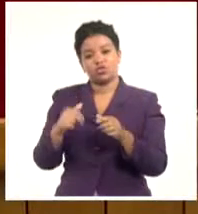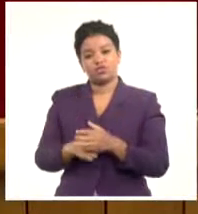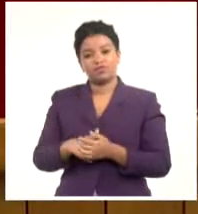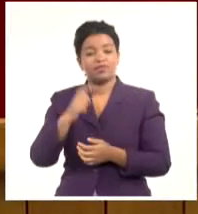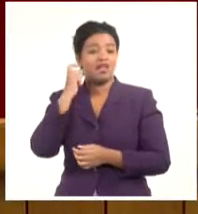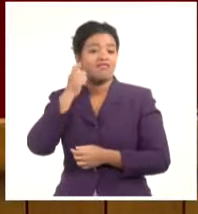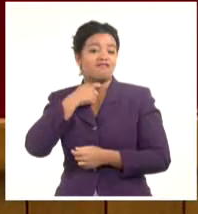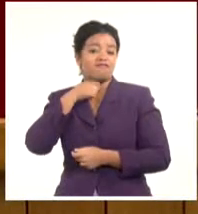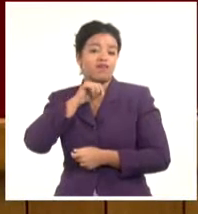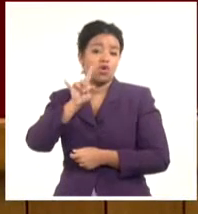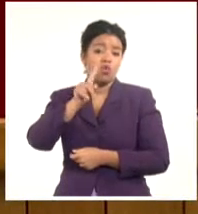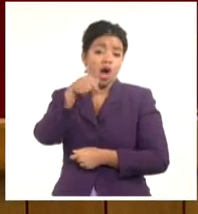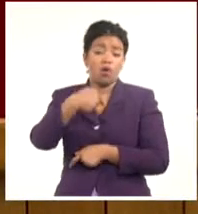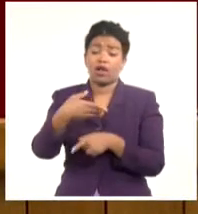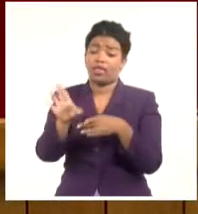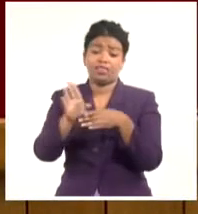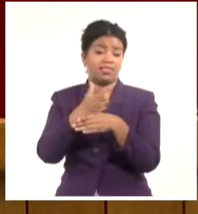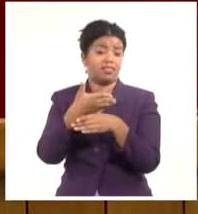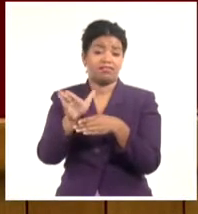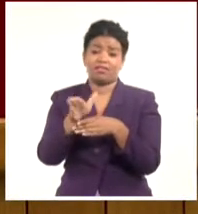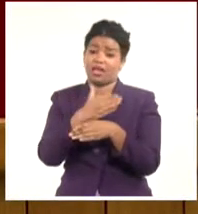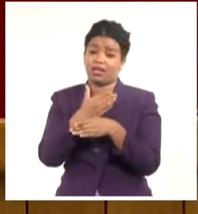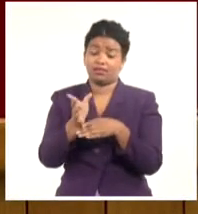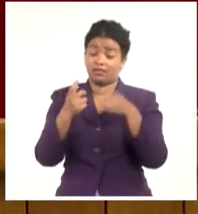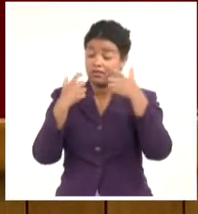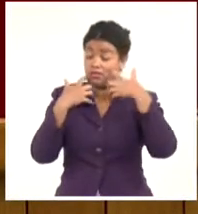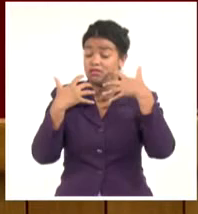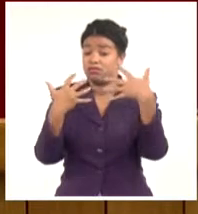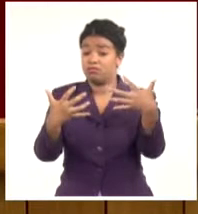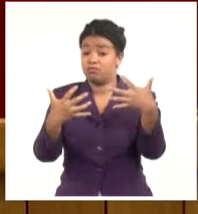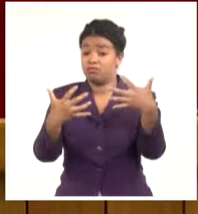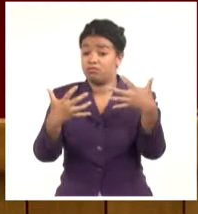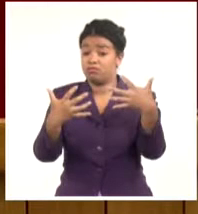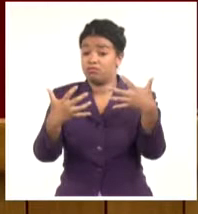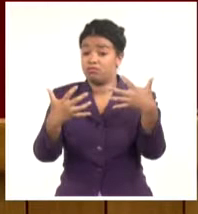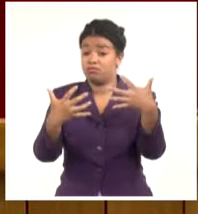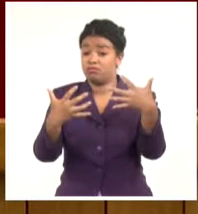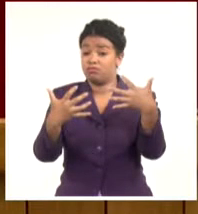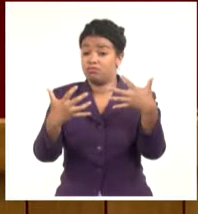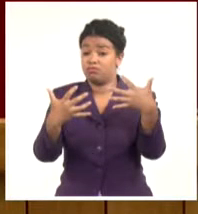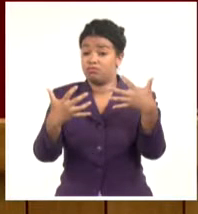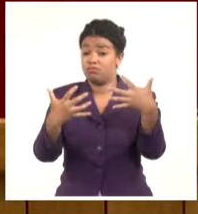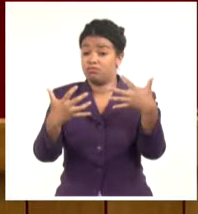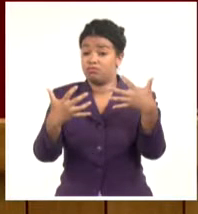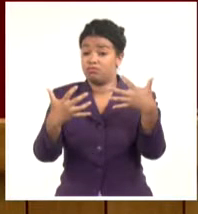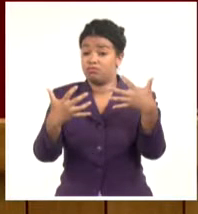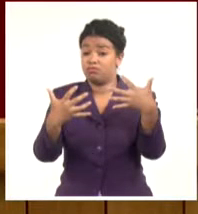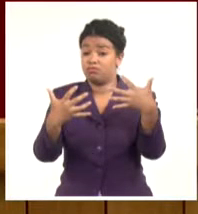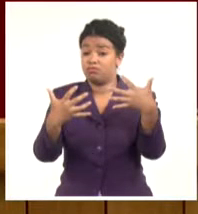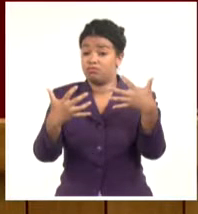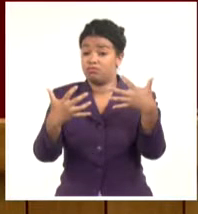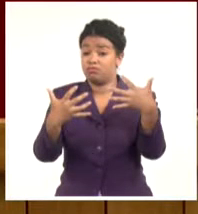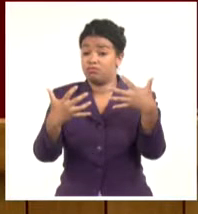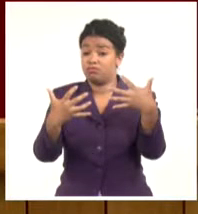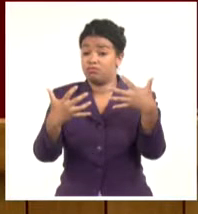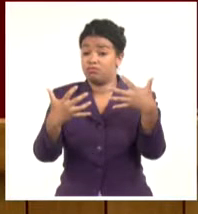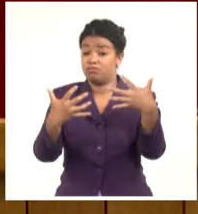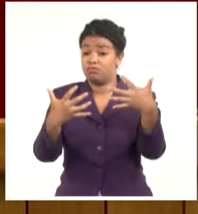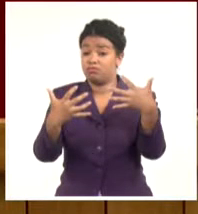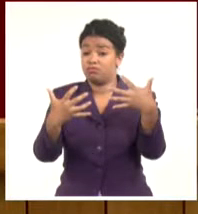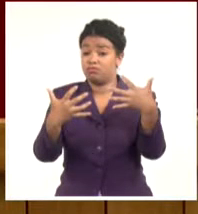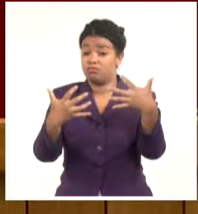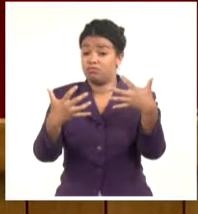nuestros días es una parte esencial del cuerpo de la revolución. Lo que en apariencia es una